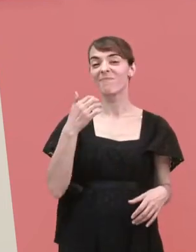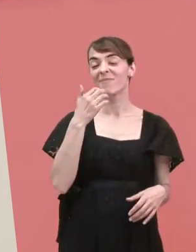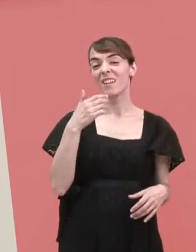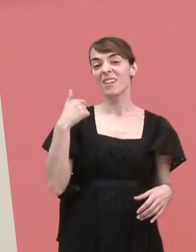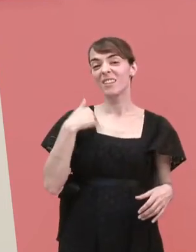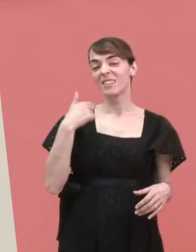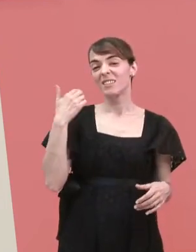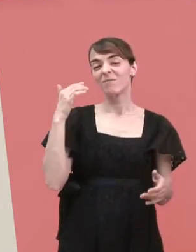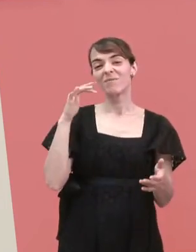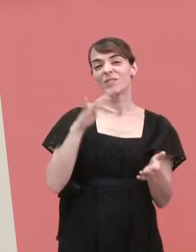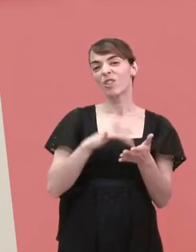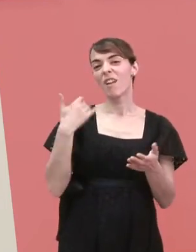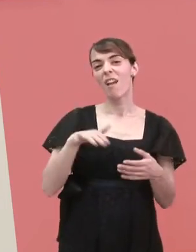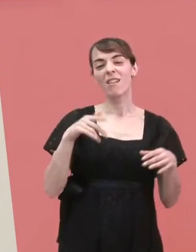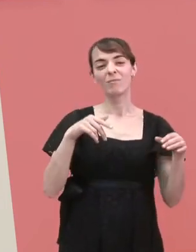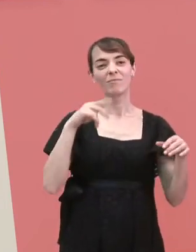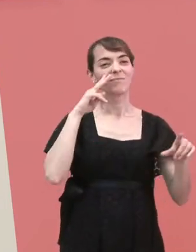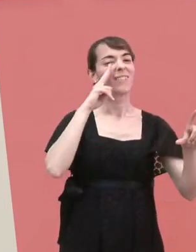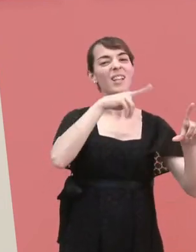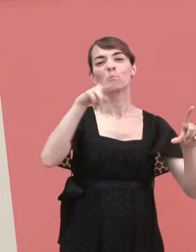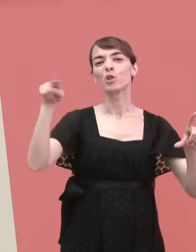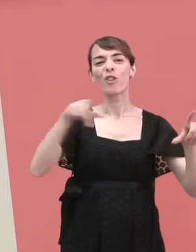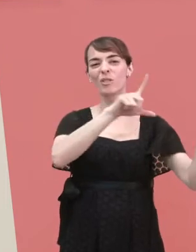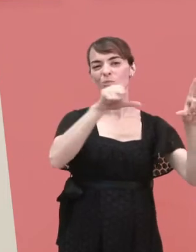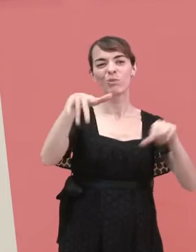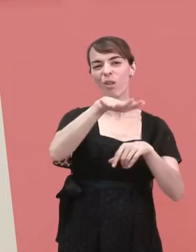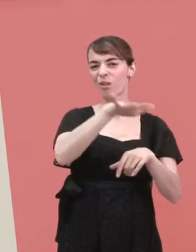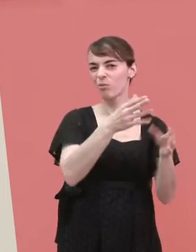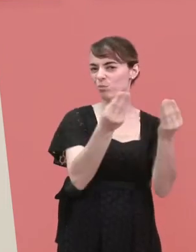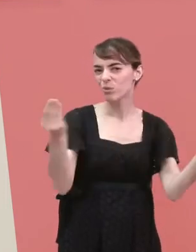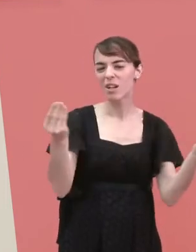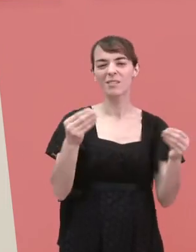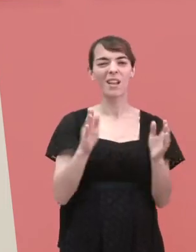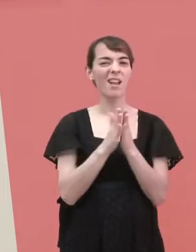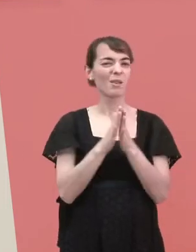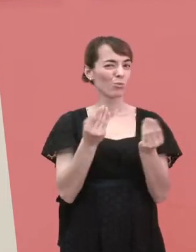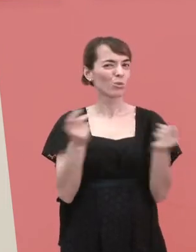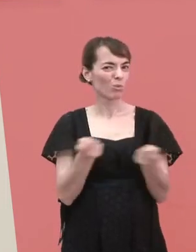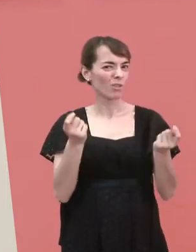muchos espacios, has publicado muchos libros, ya